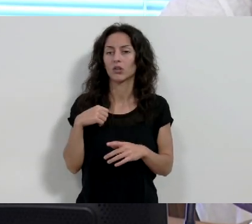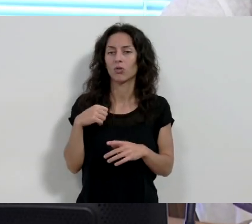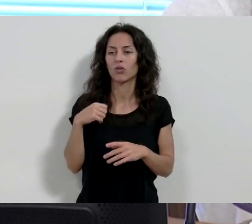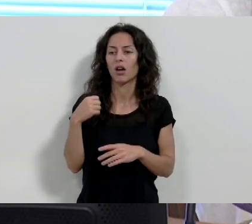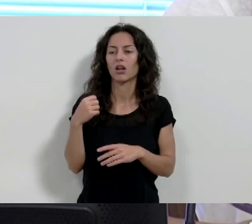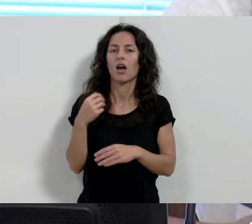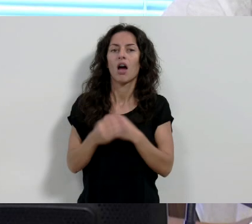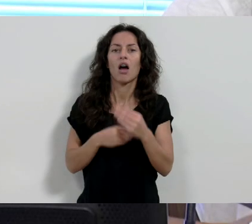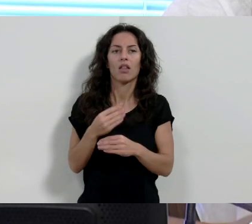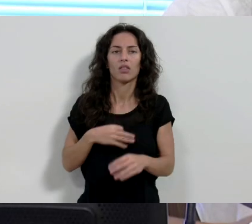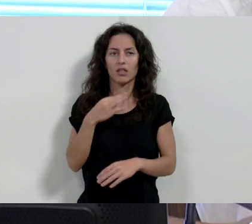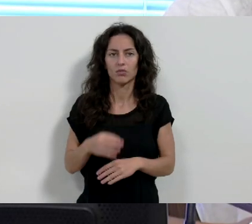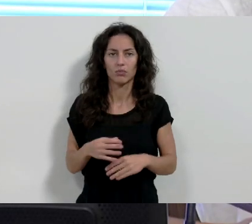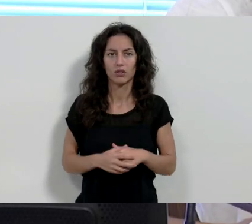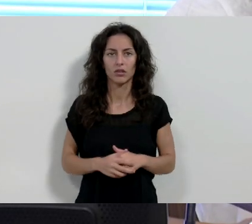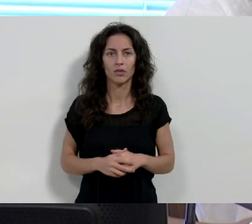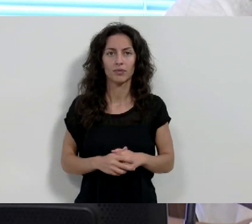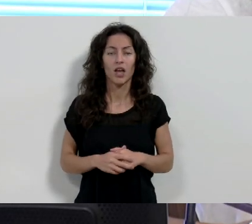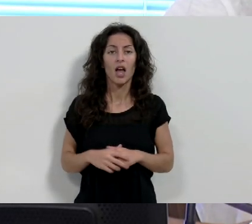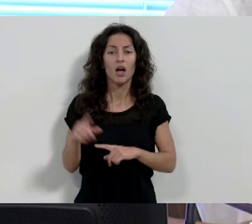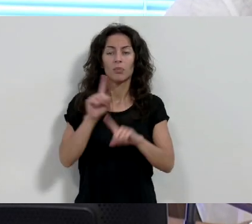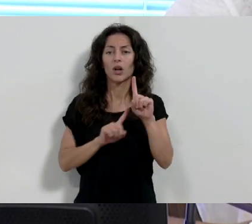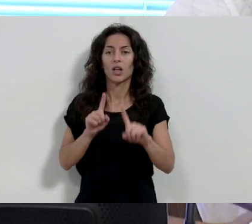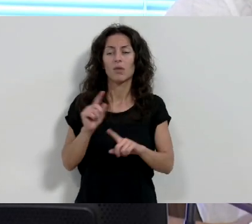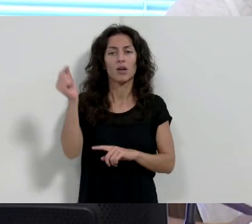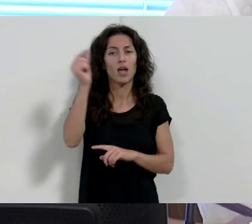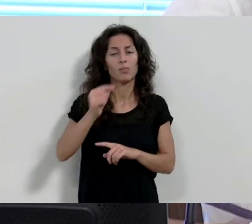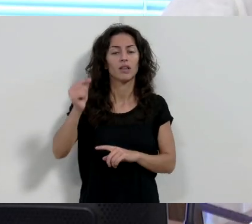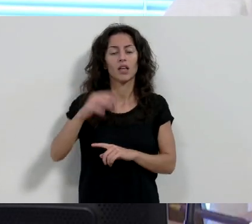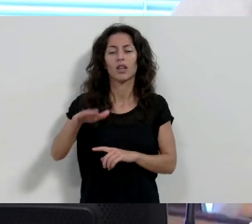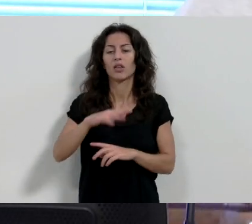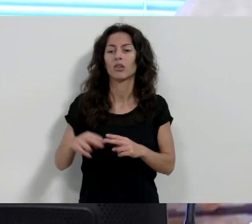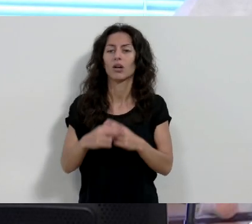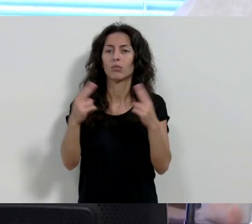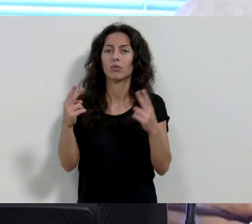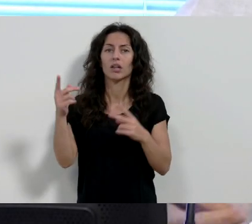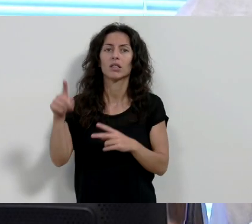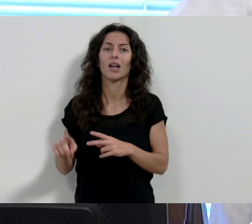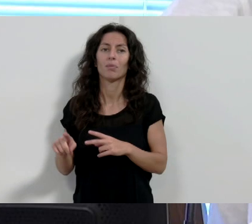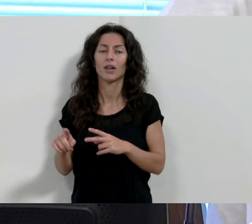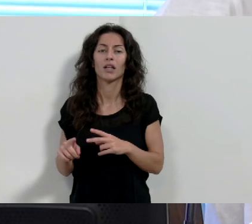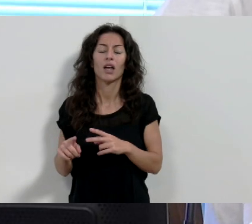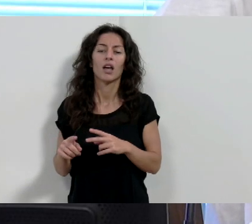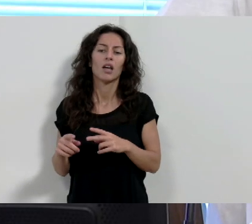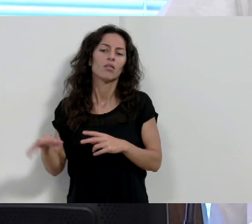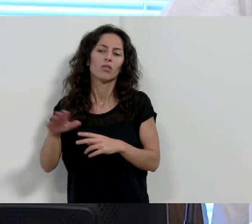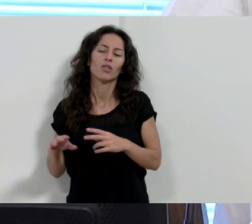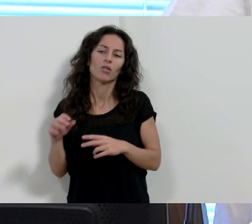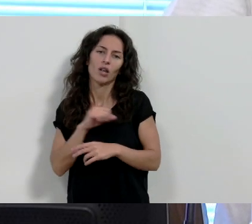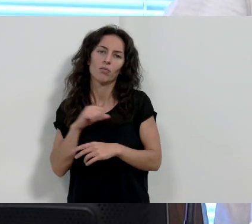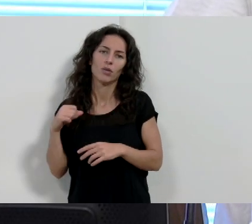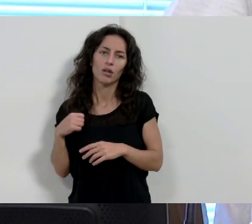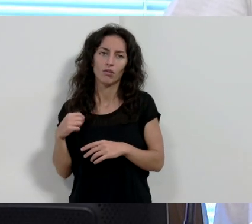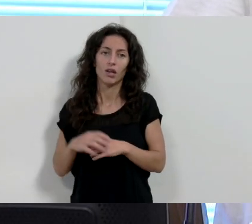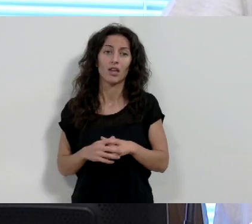en Ciudad Real. Lo está en los espacios públicos, pero fundamentalmente en los espacios privados que no se retiran desde hace años y